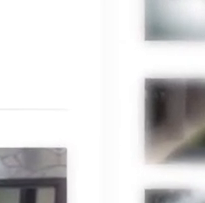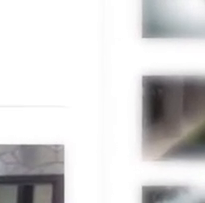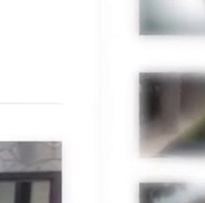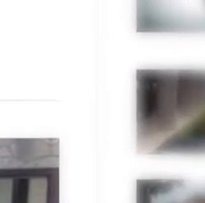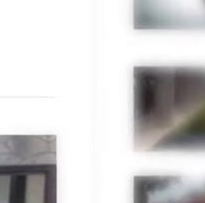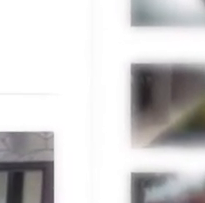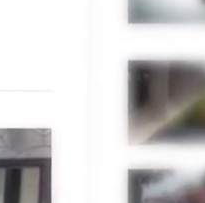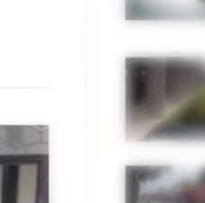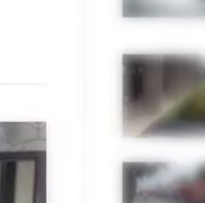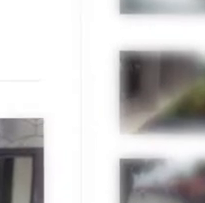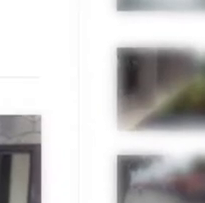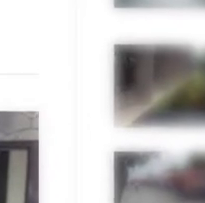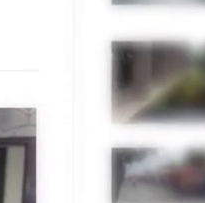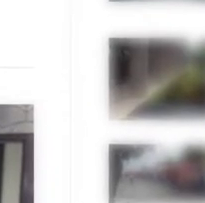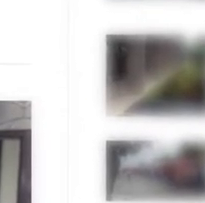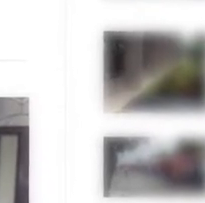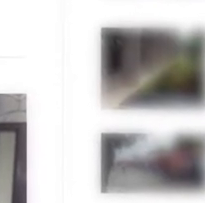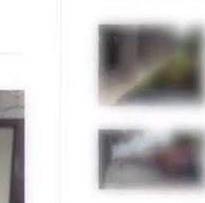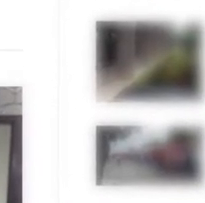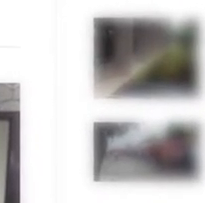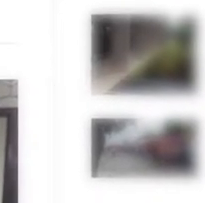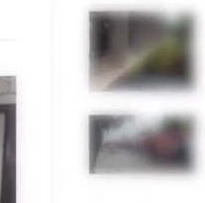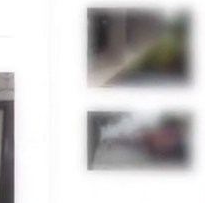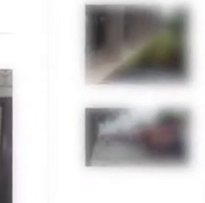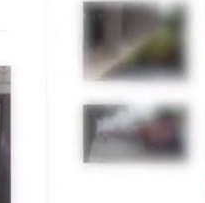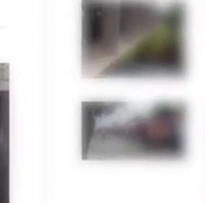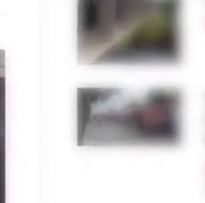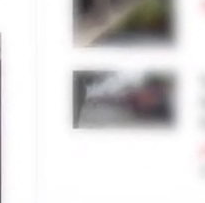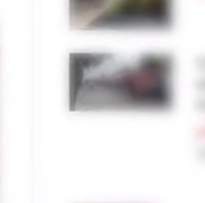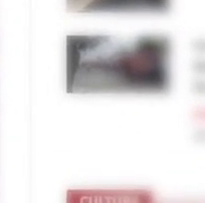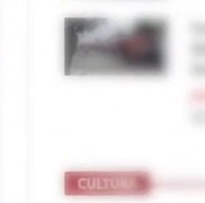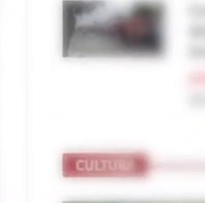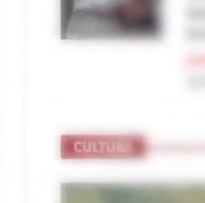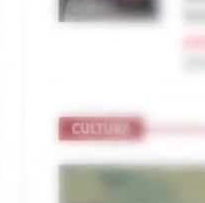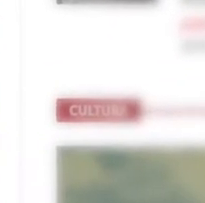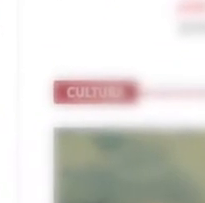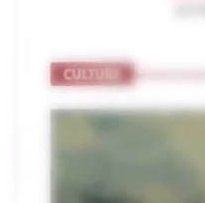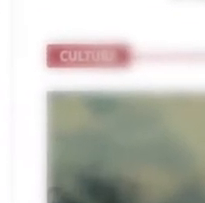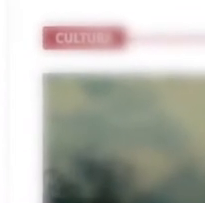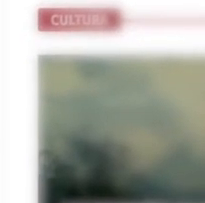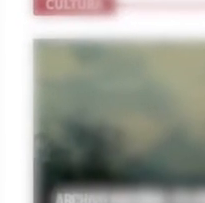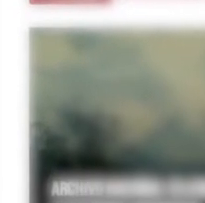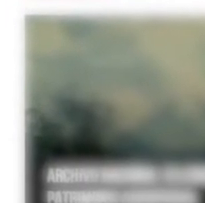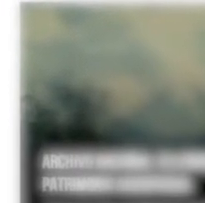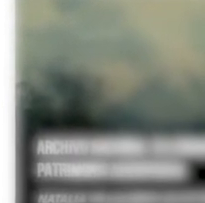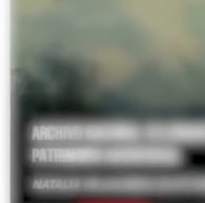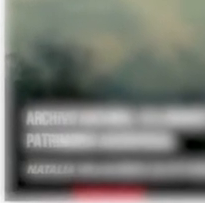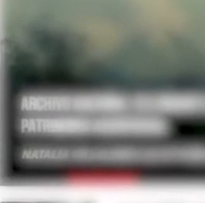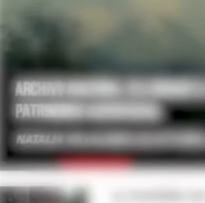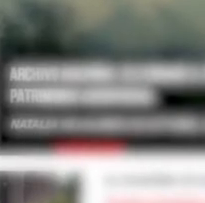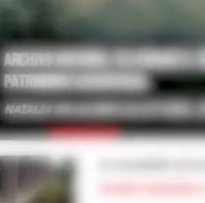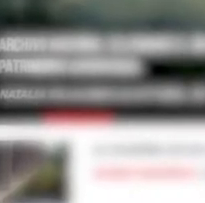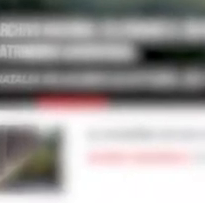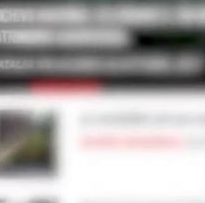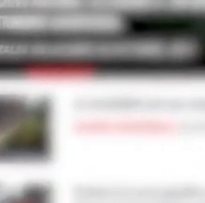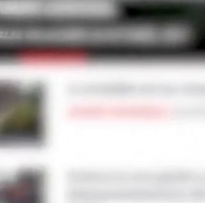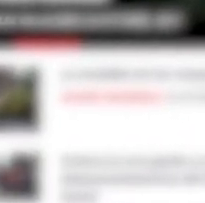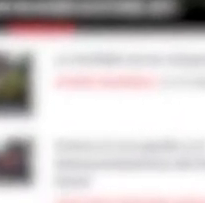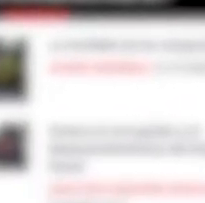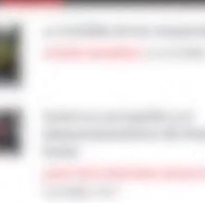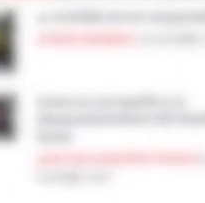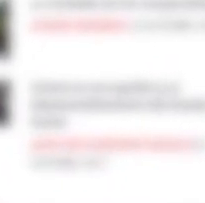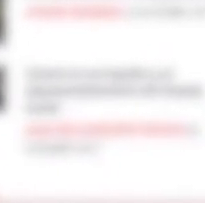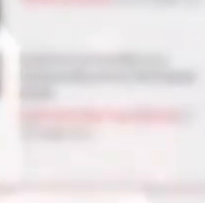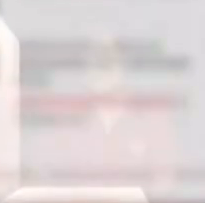contra el acoso callejero. Entonces también esas son algunas de las proyecciones que tiene el colectivo y que esperamos ojalá seguir avanzando.